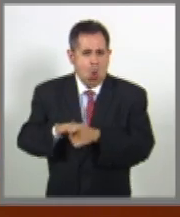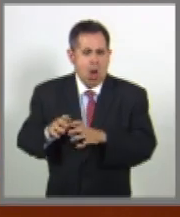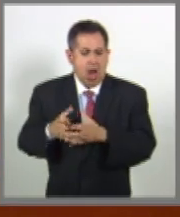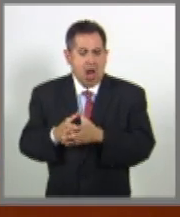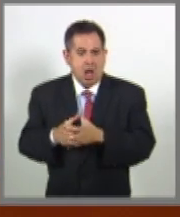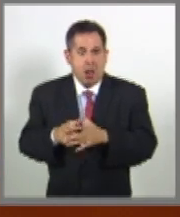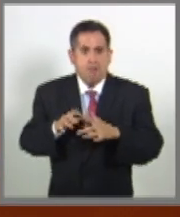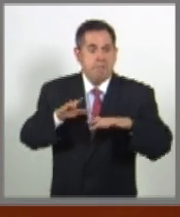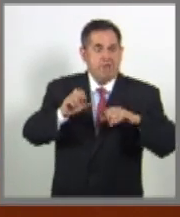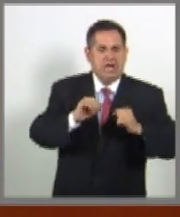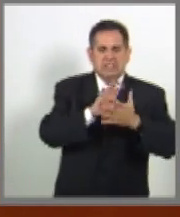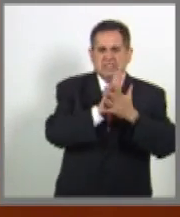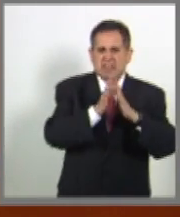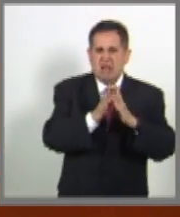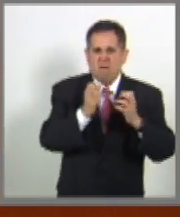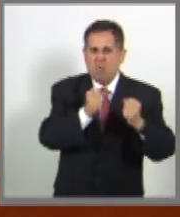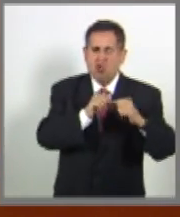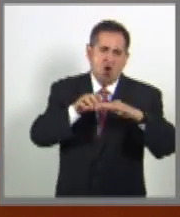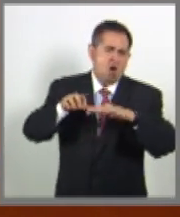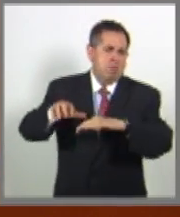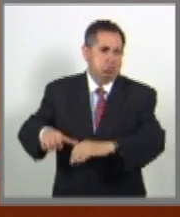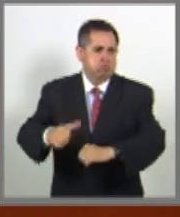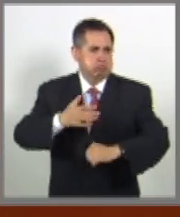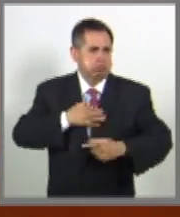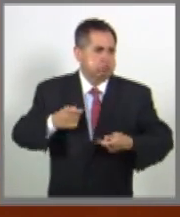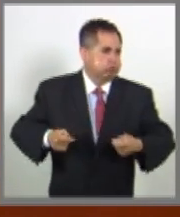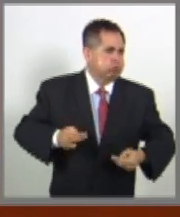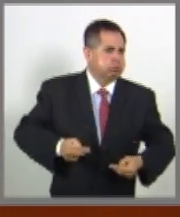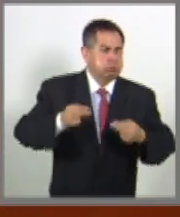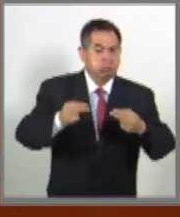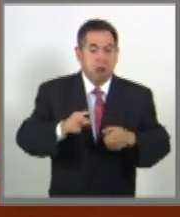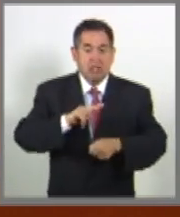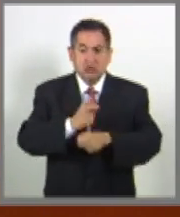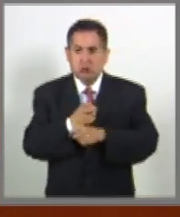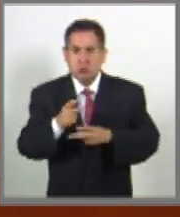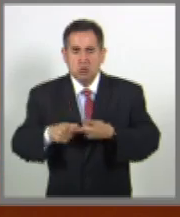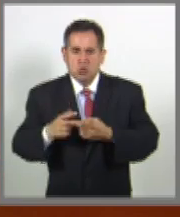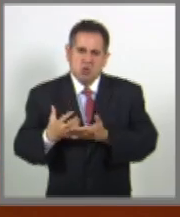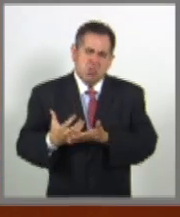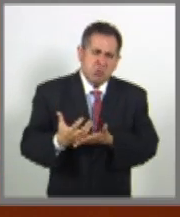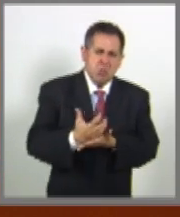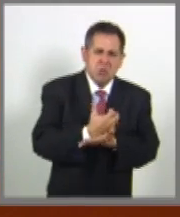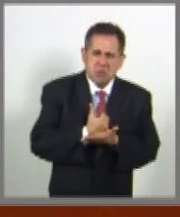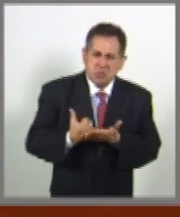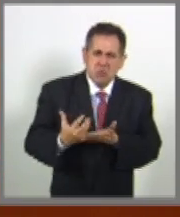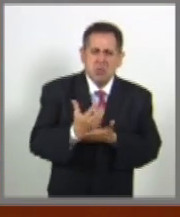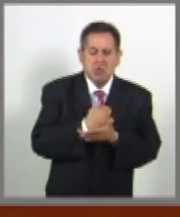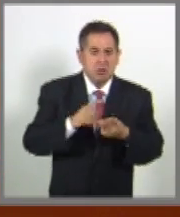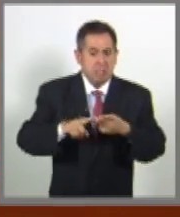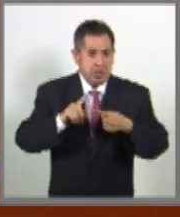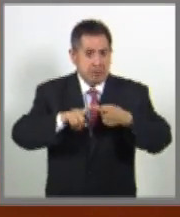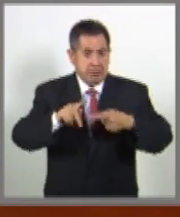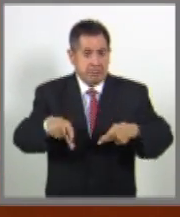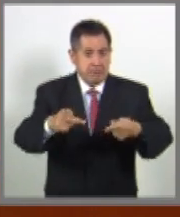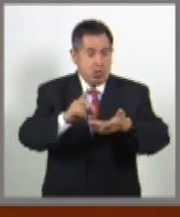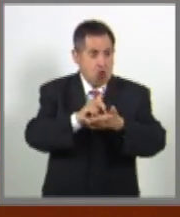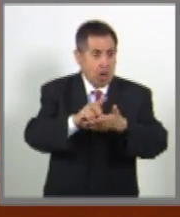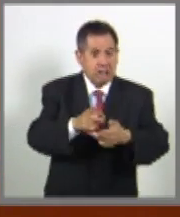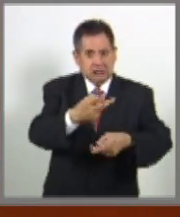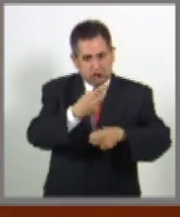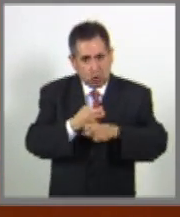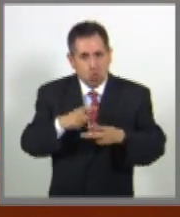a bandas de narcotraficantes, convirtiéndose en su segunda fuente de financiamiento después de la venta de